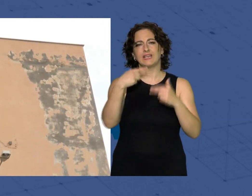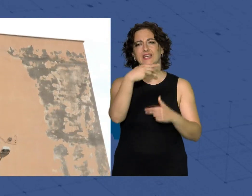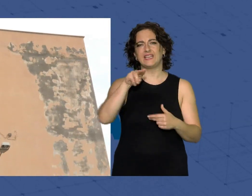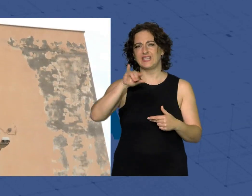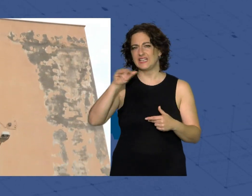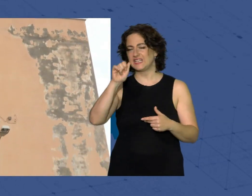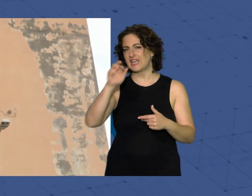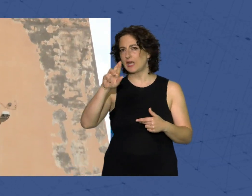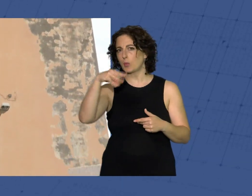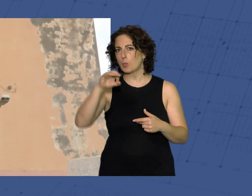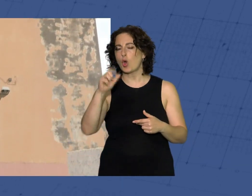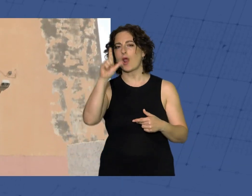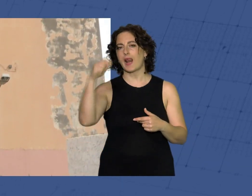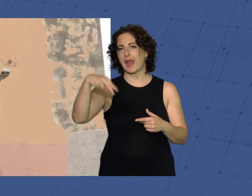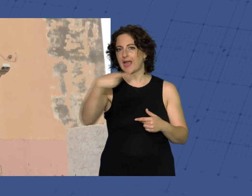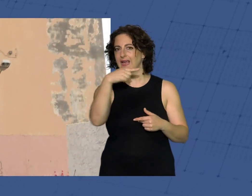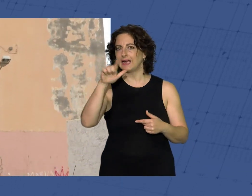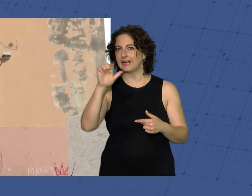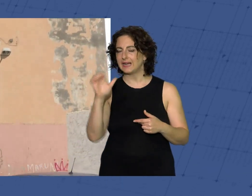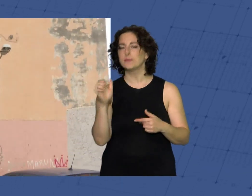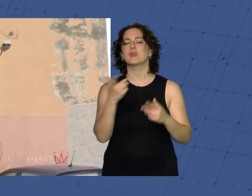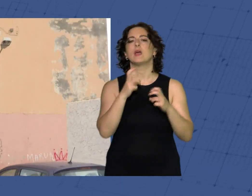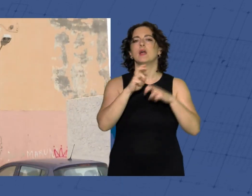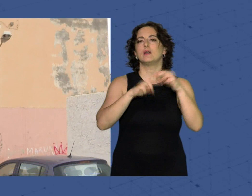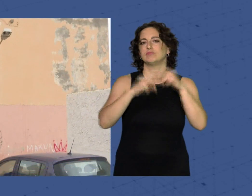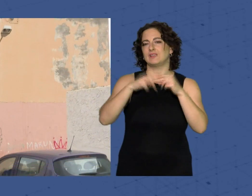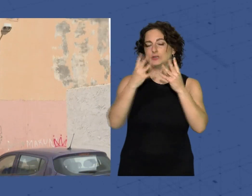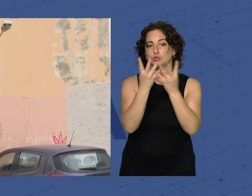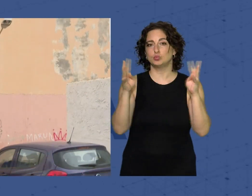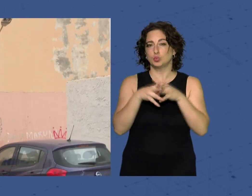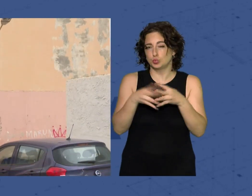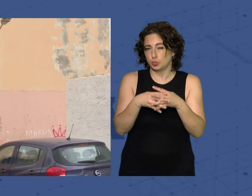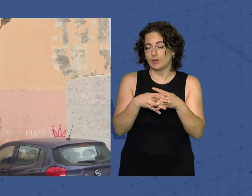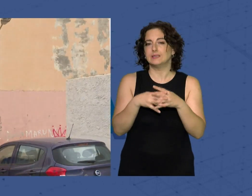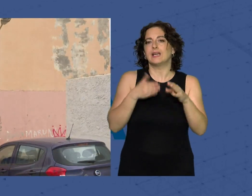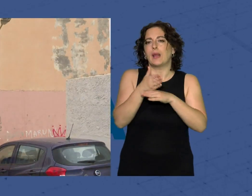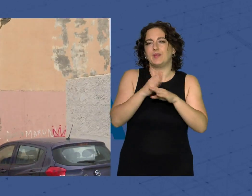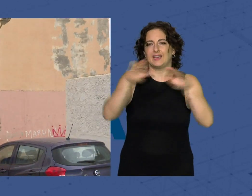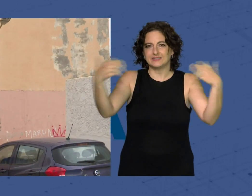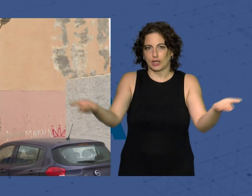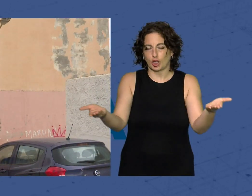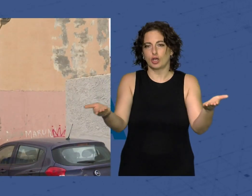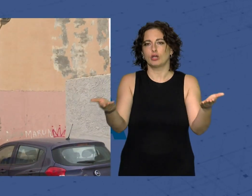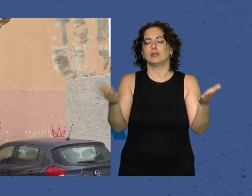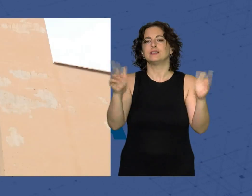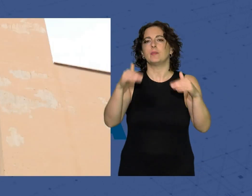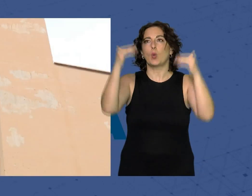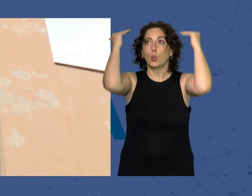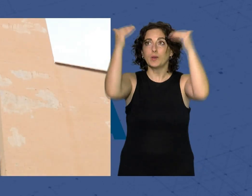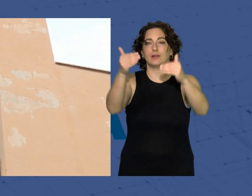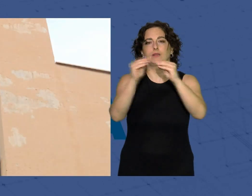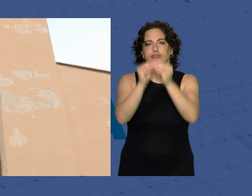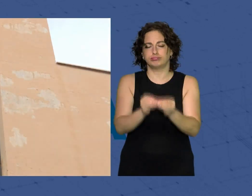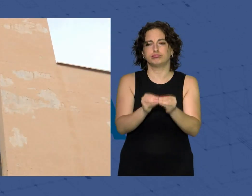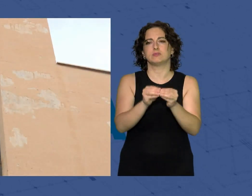la actuación integral va a suponer la reparación de la estructura y de la carpintería exterior la rehabilitación de la cubierta y la